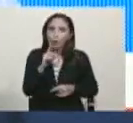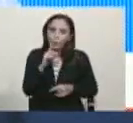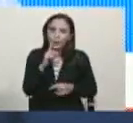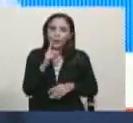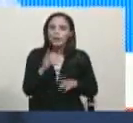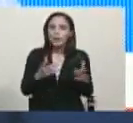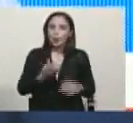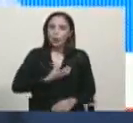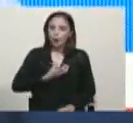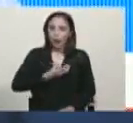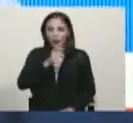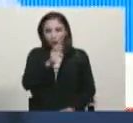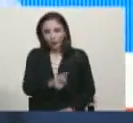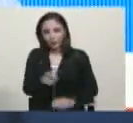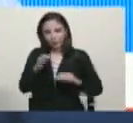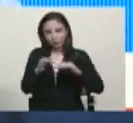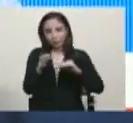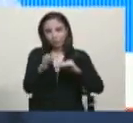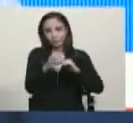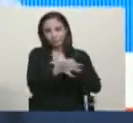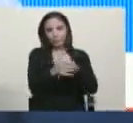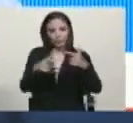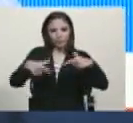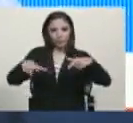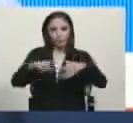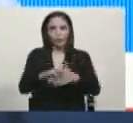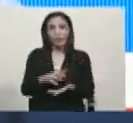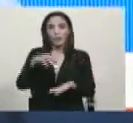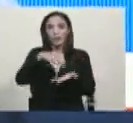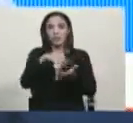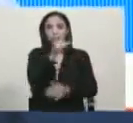Leonida, Olegario Martínez de Rosario de Perijá,